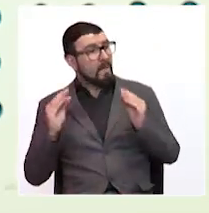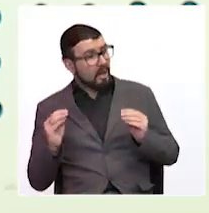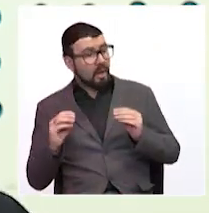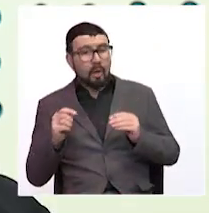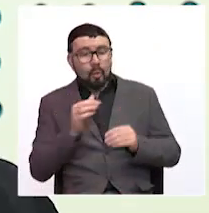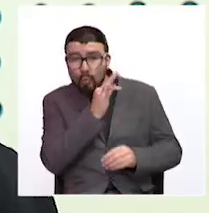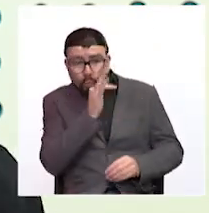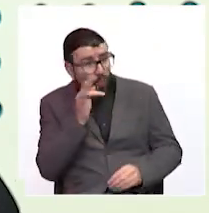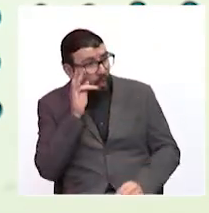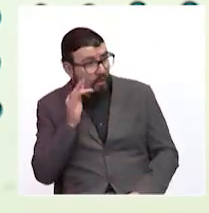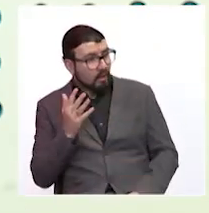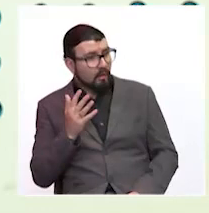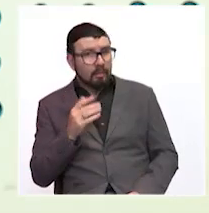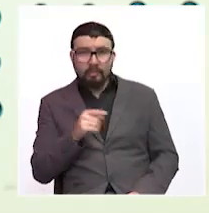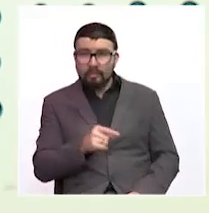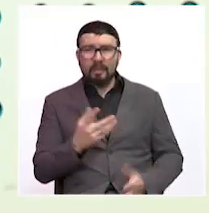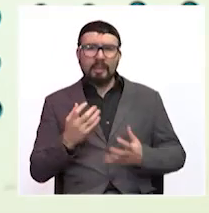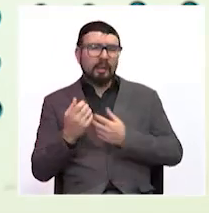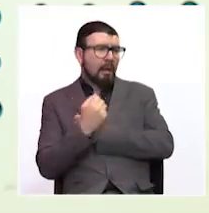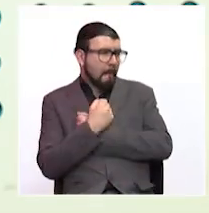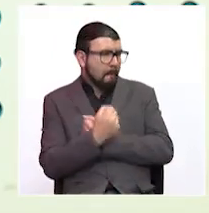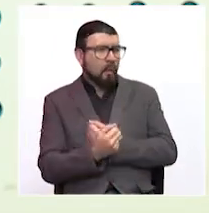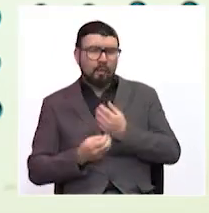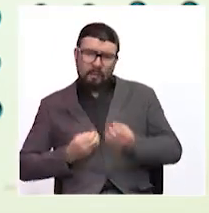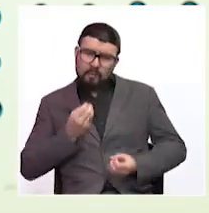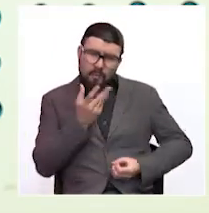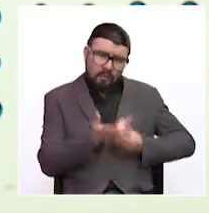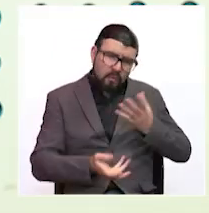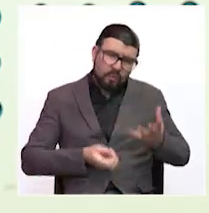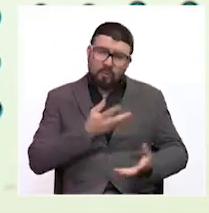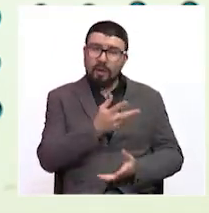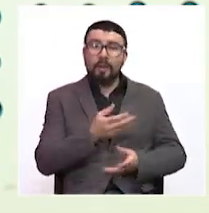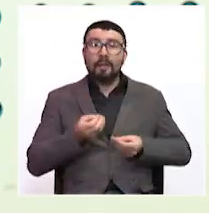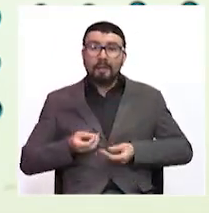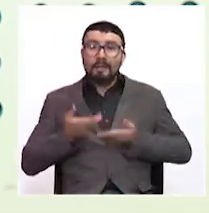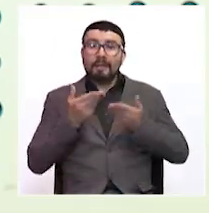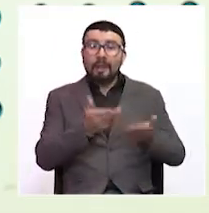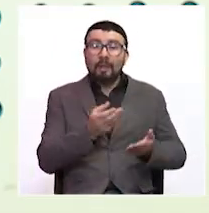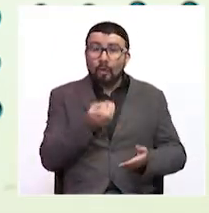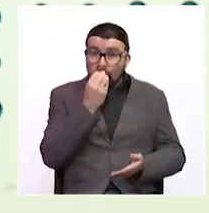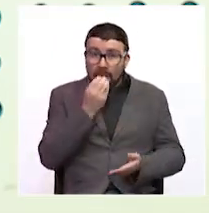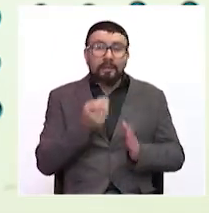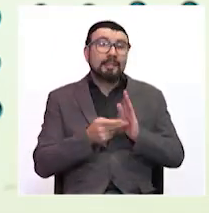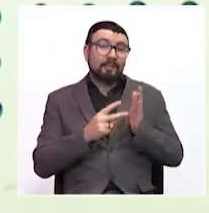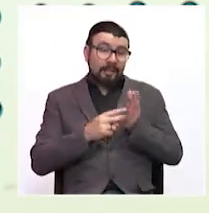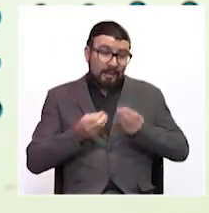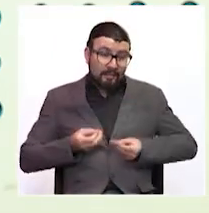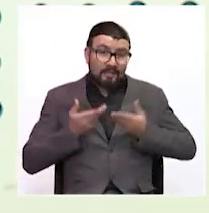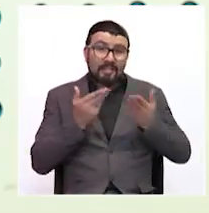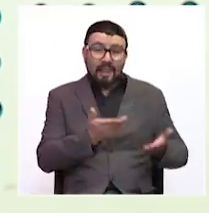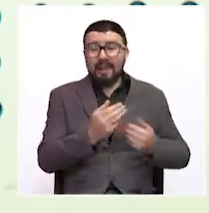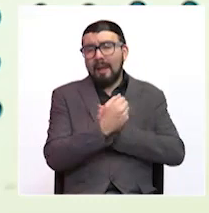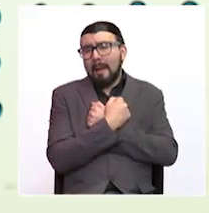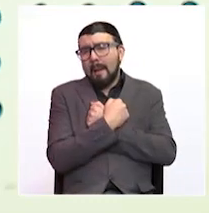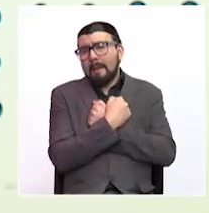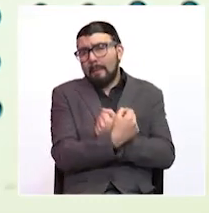pastel esa persona quiere dar amor porque dar comida es dar amor allí encontramos